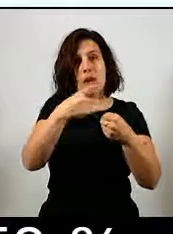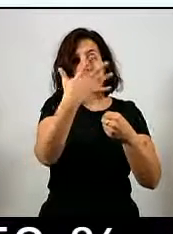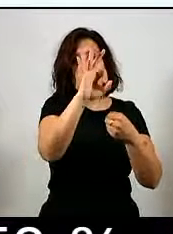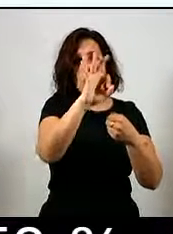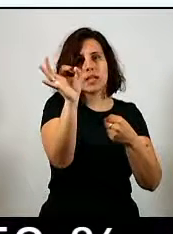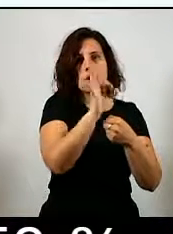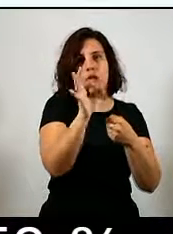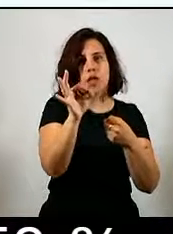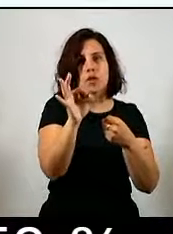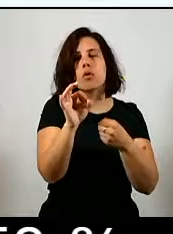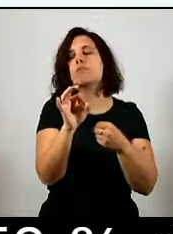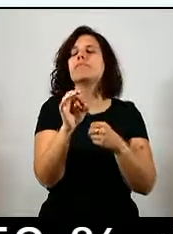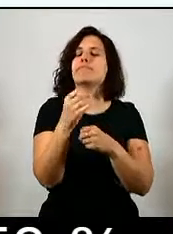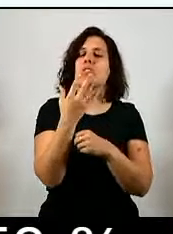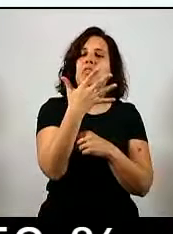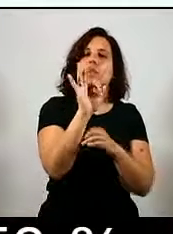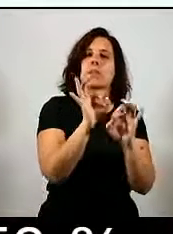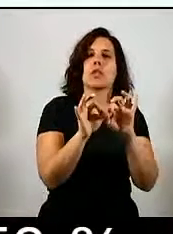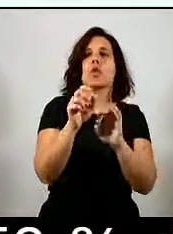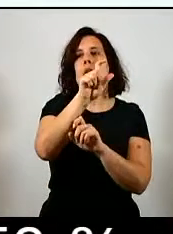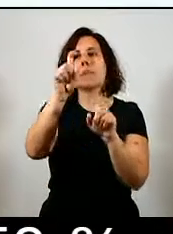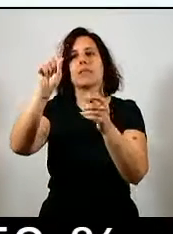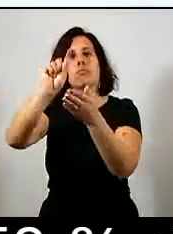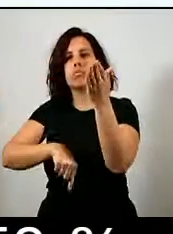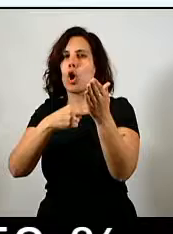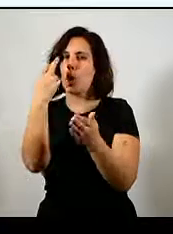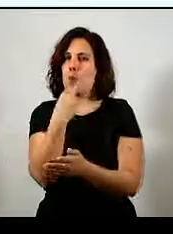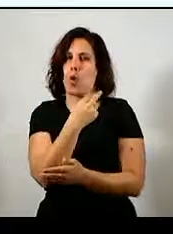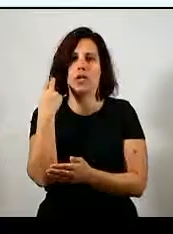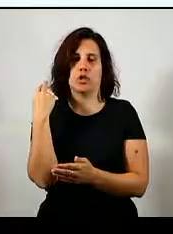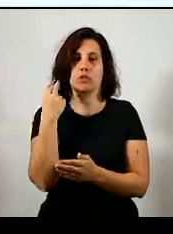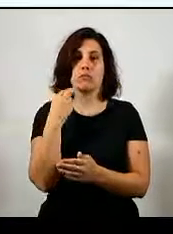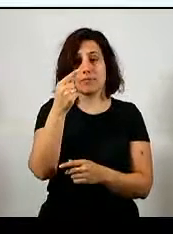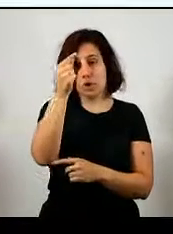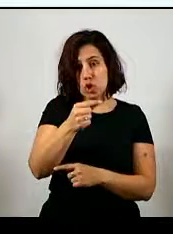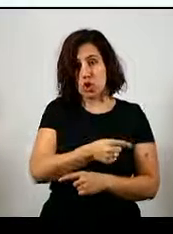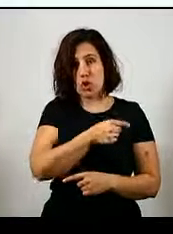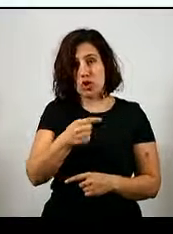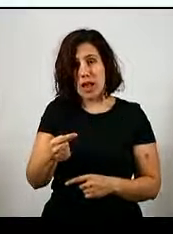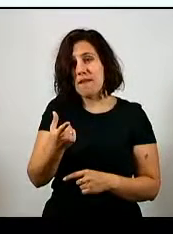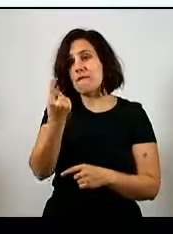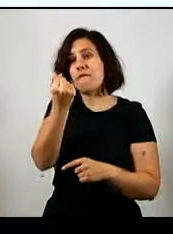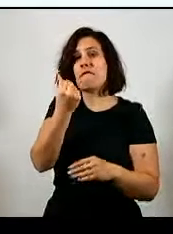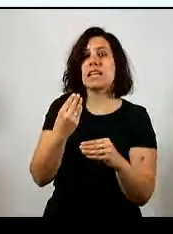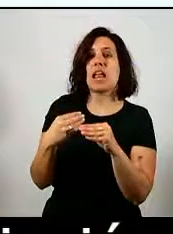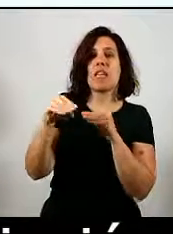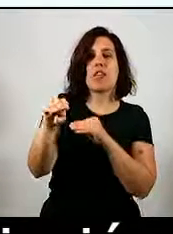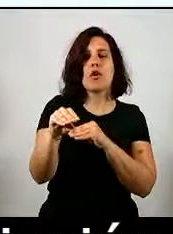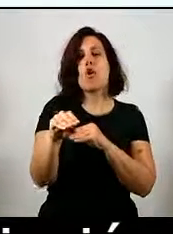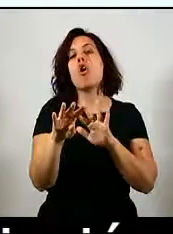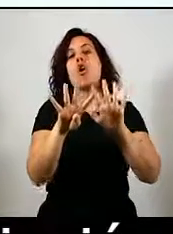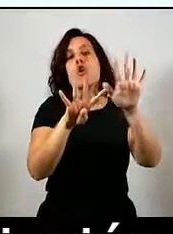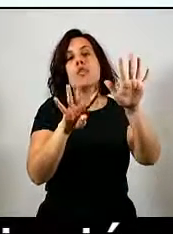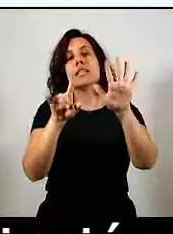empresas. Para la ejecución del programa se ha previsto una financiación de